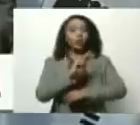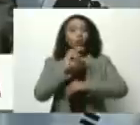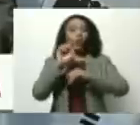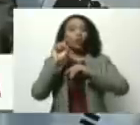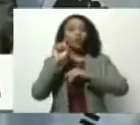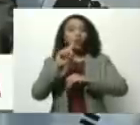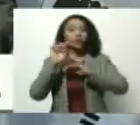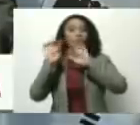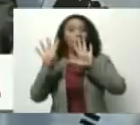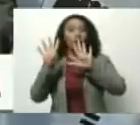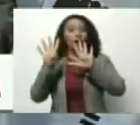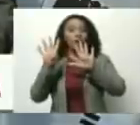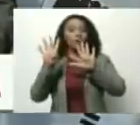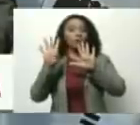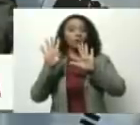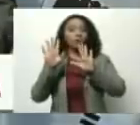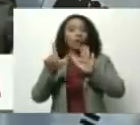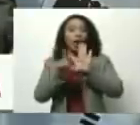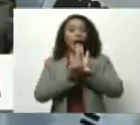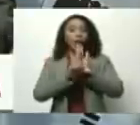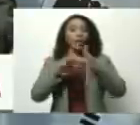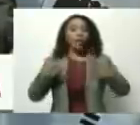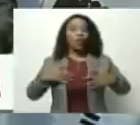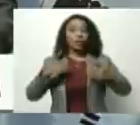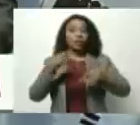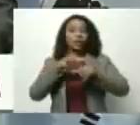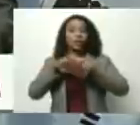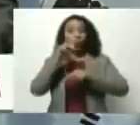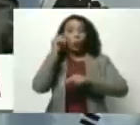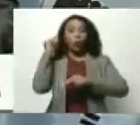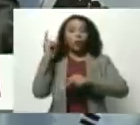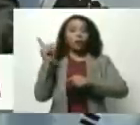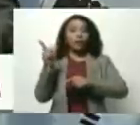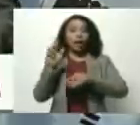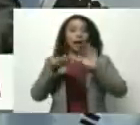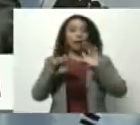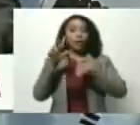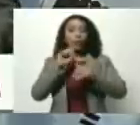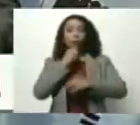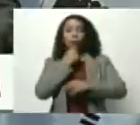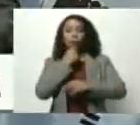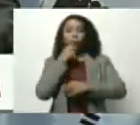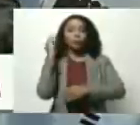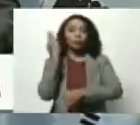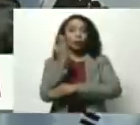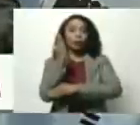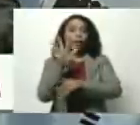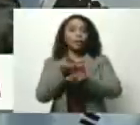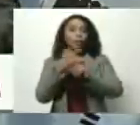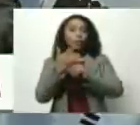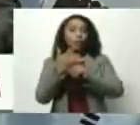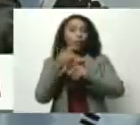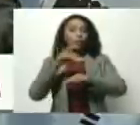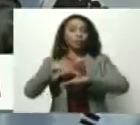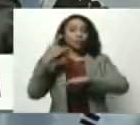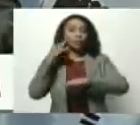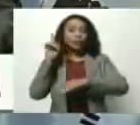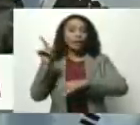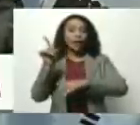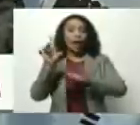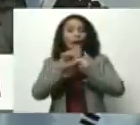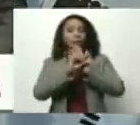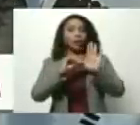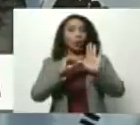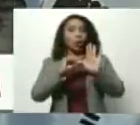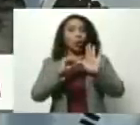LOGNA, en concordancia con el artículo 413 del Código Penal y las circunstancias agravantes del